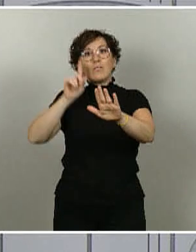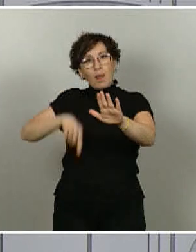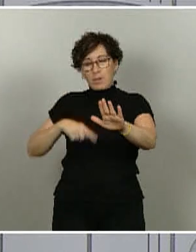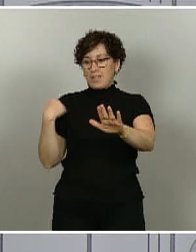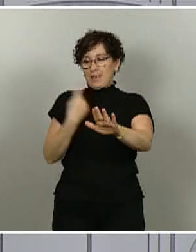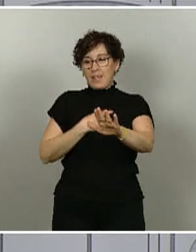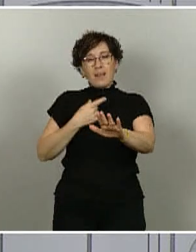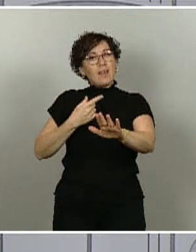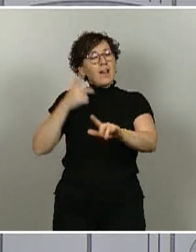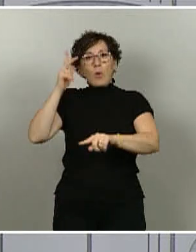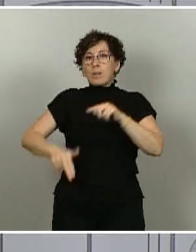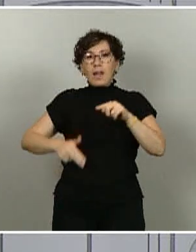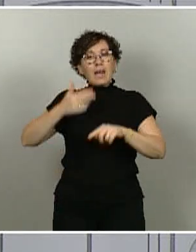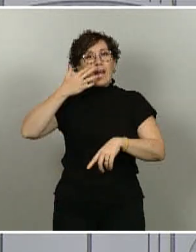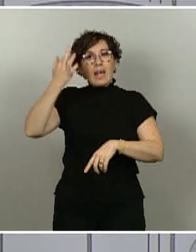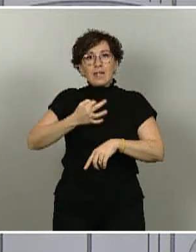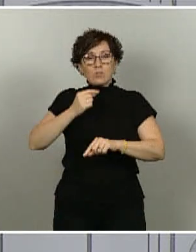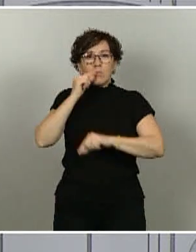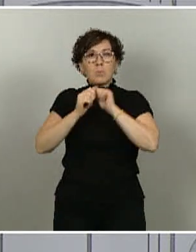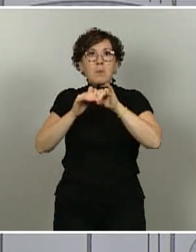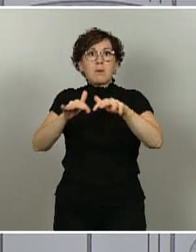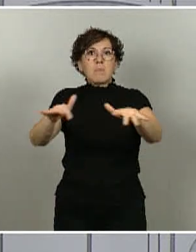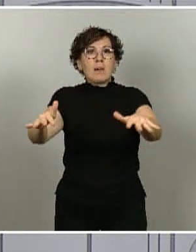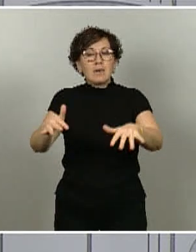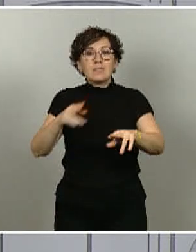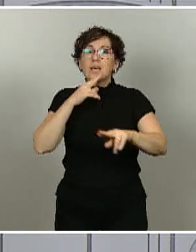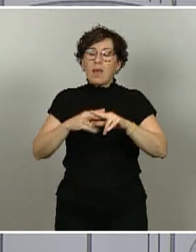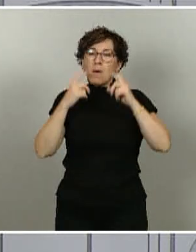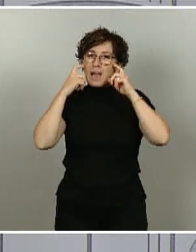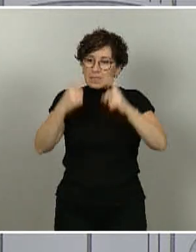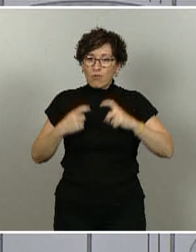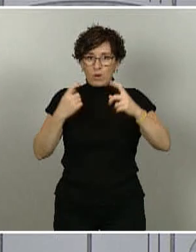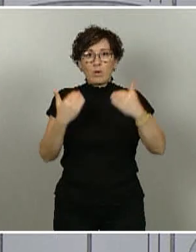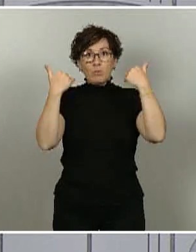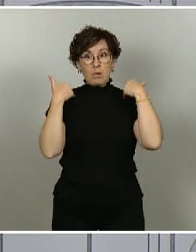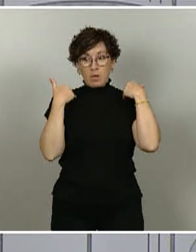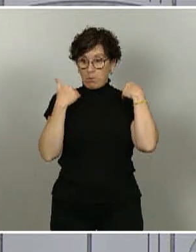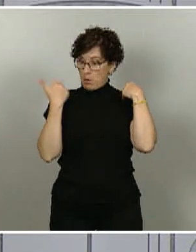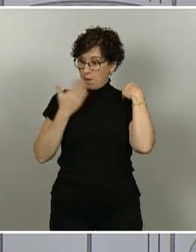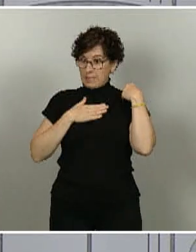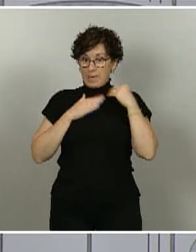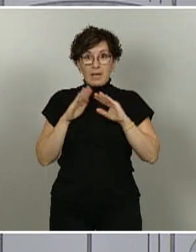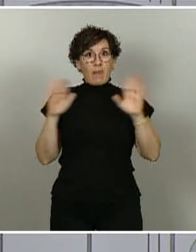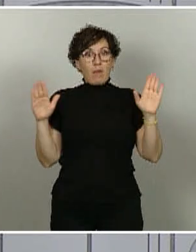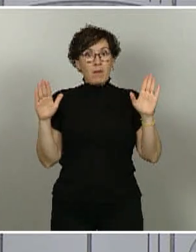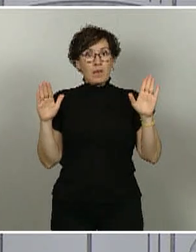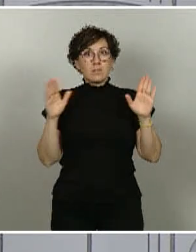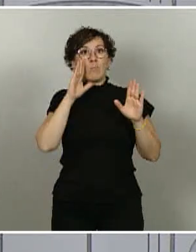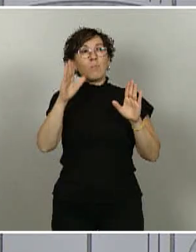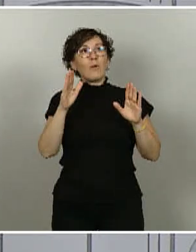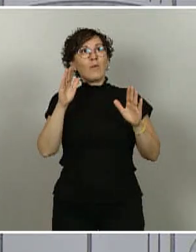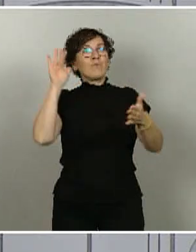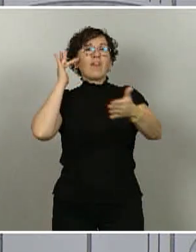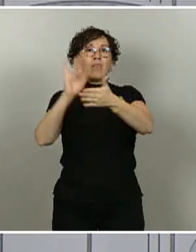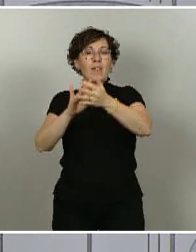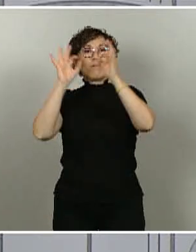Yo creo que tenemos que hacer un esfuerzo de responsabilidad, no solo mañana será importante con estos minutos de silencio, sino en todo